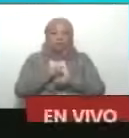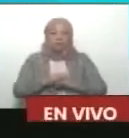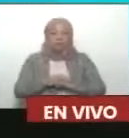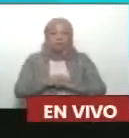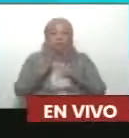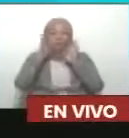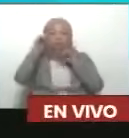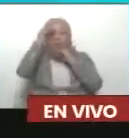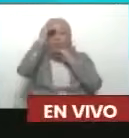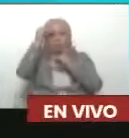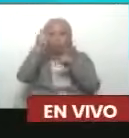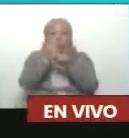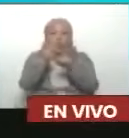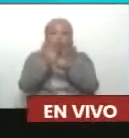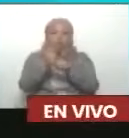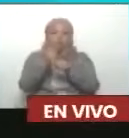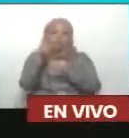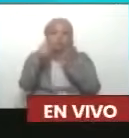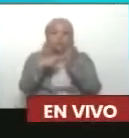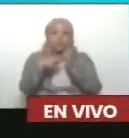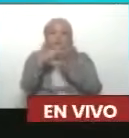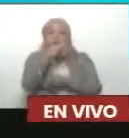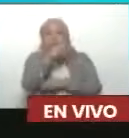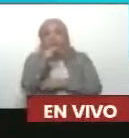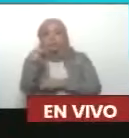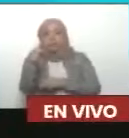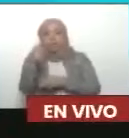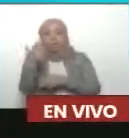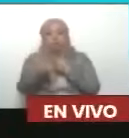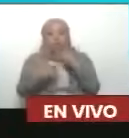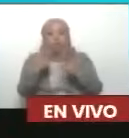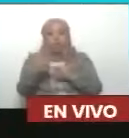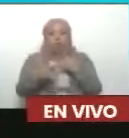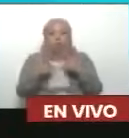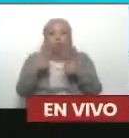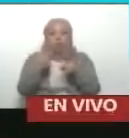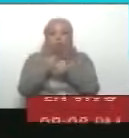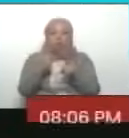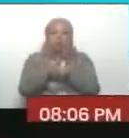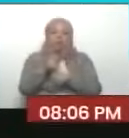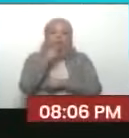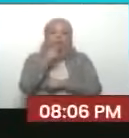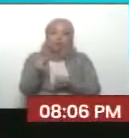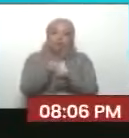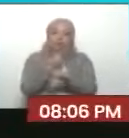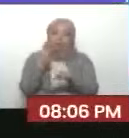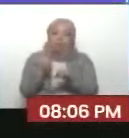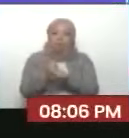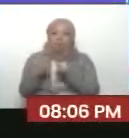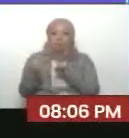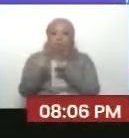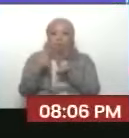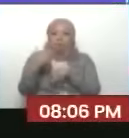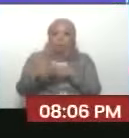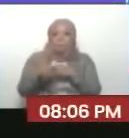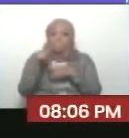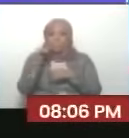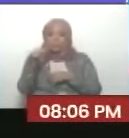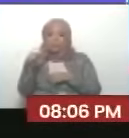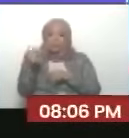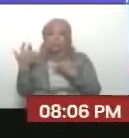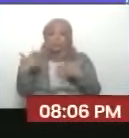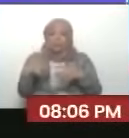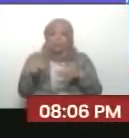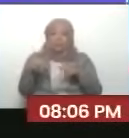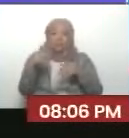a atender y llegaban cientos, miles de casos, que esto, que allá, que ping, pum, pa,